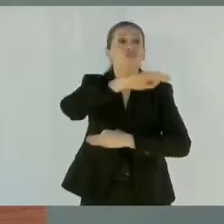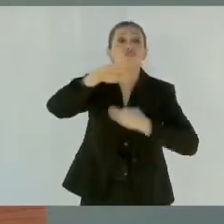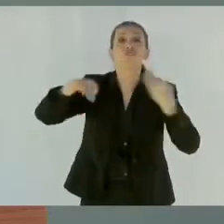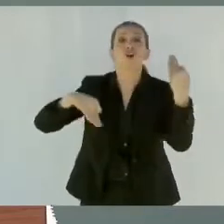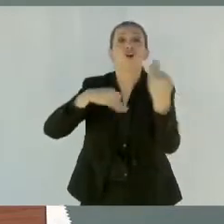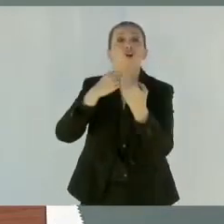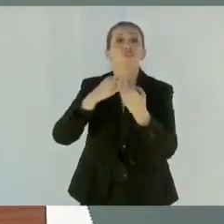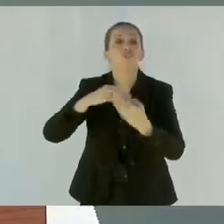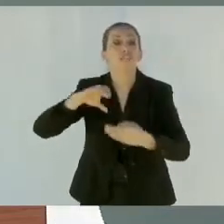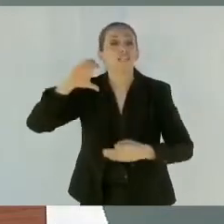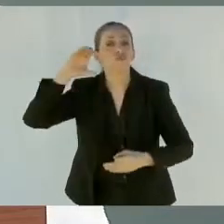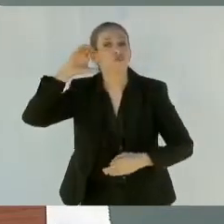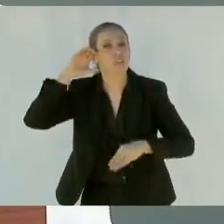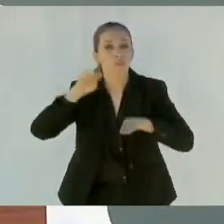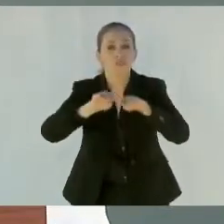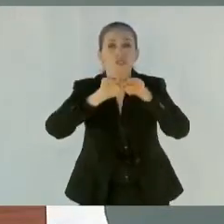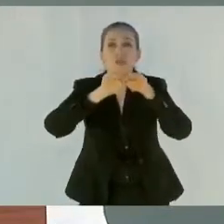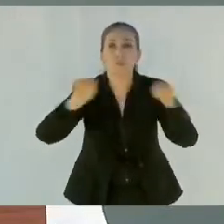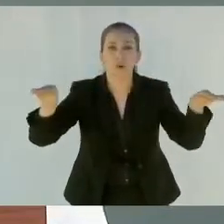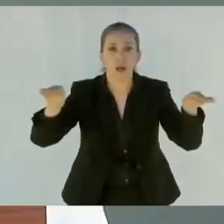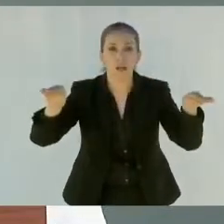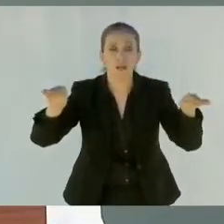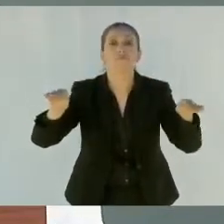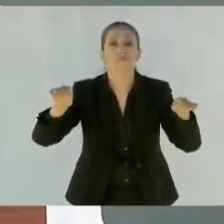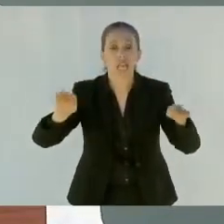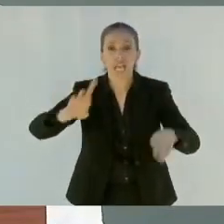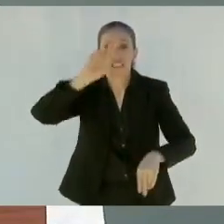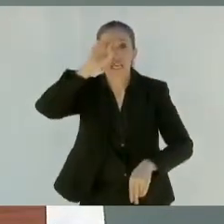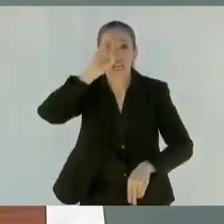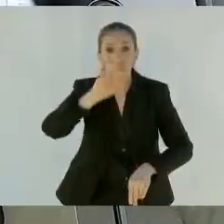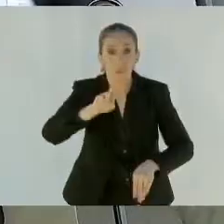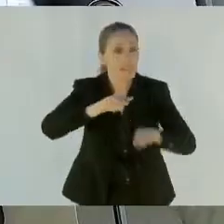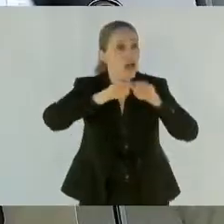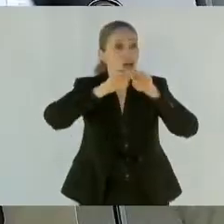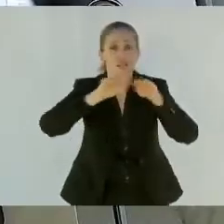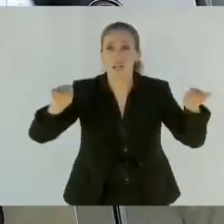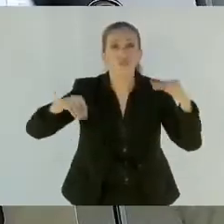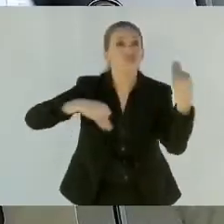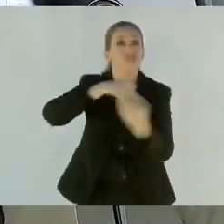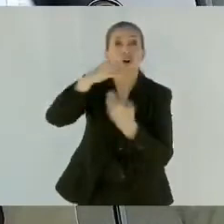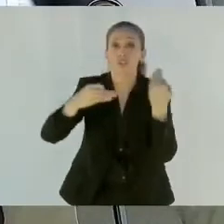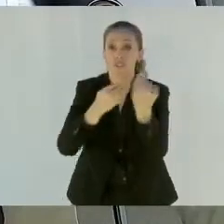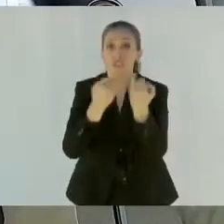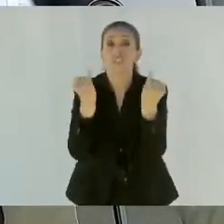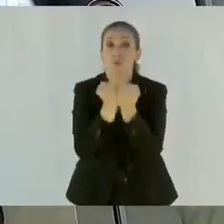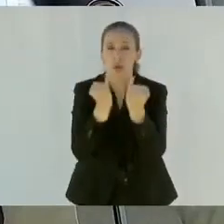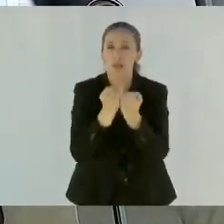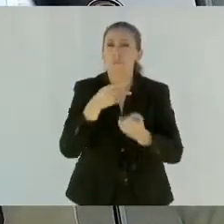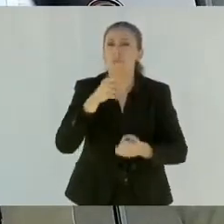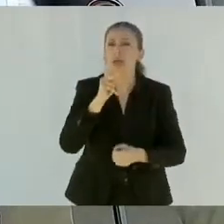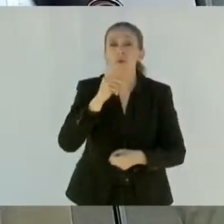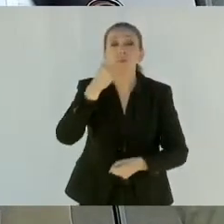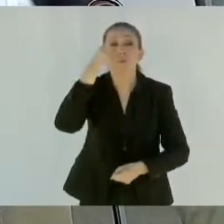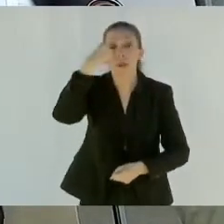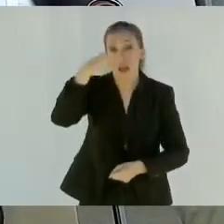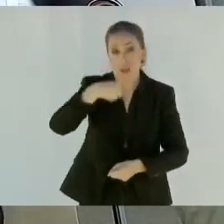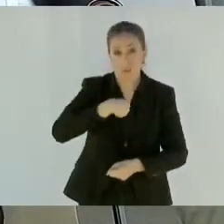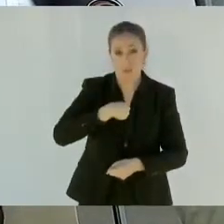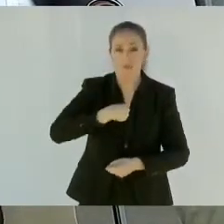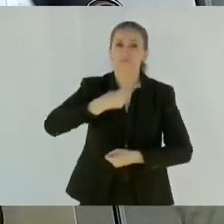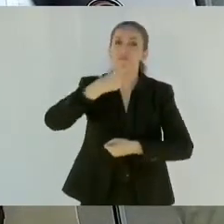todos, pero se le da preferencia a la gente humilde. Por el bien de todos, primero los